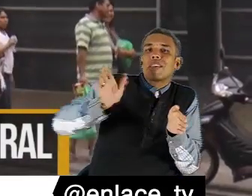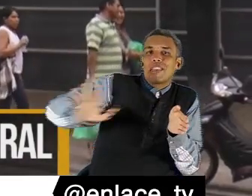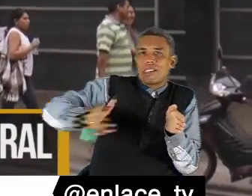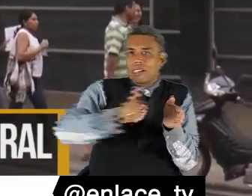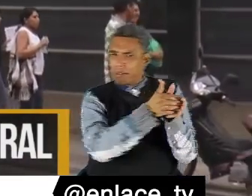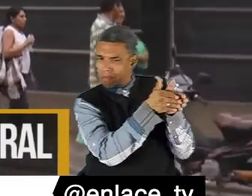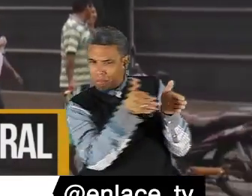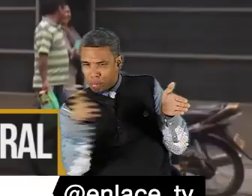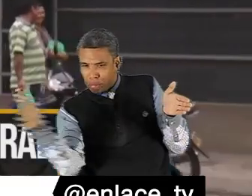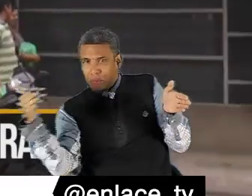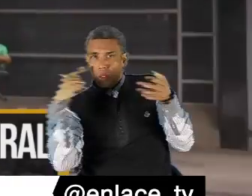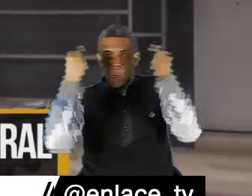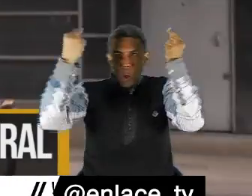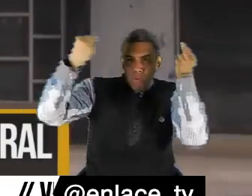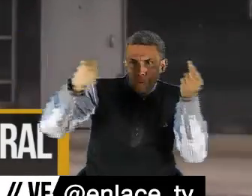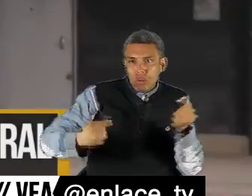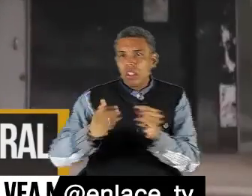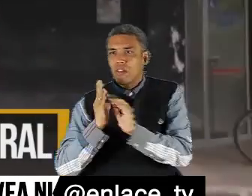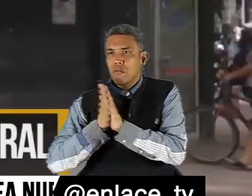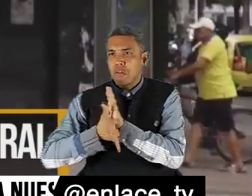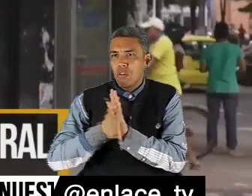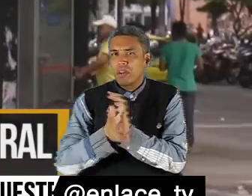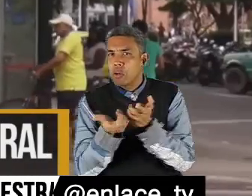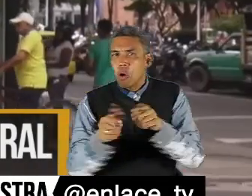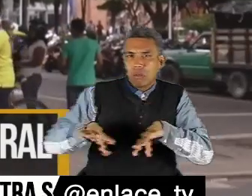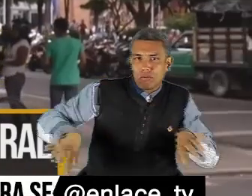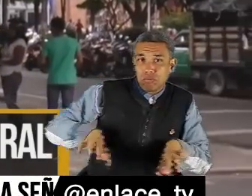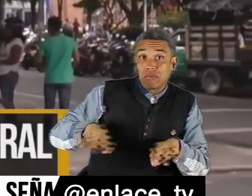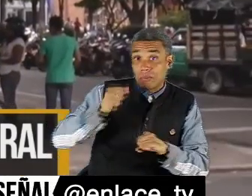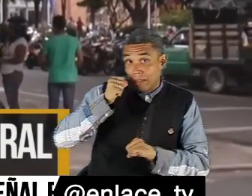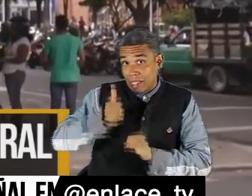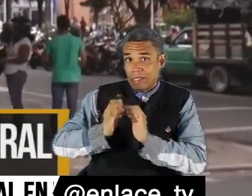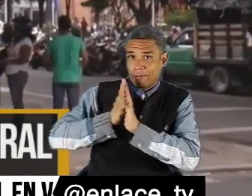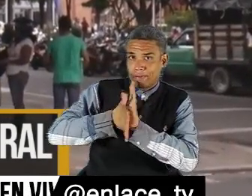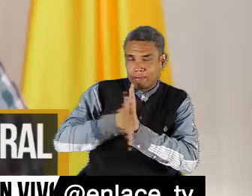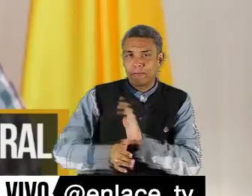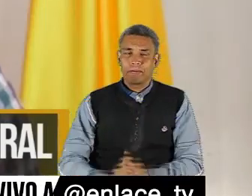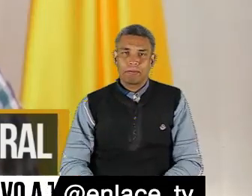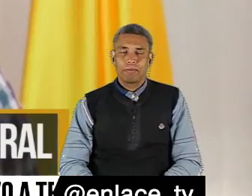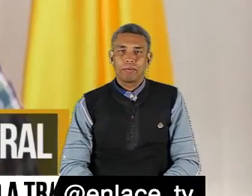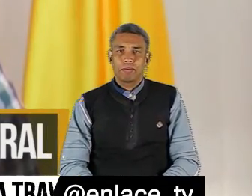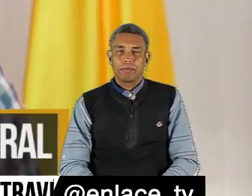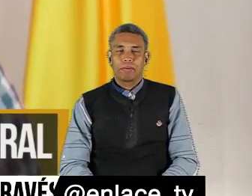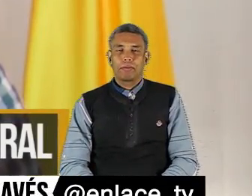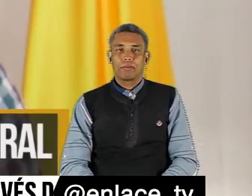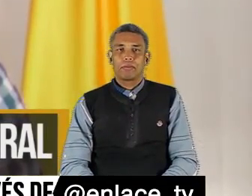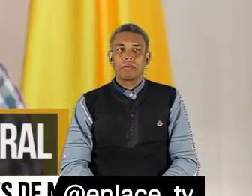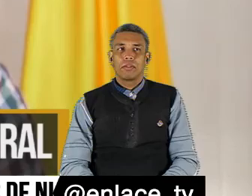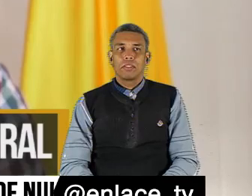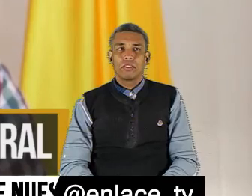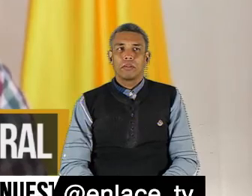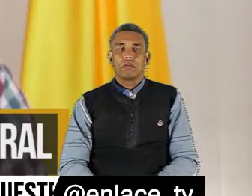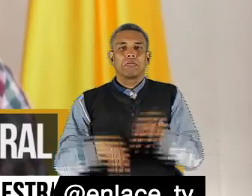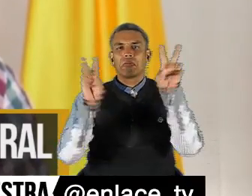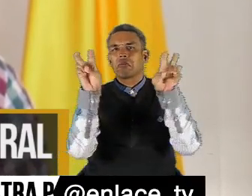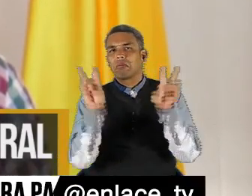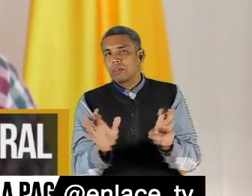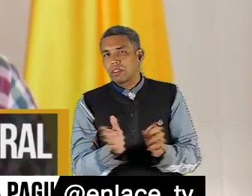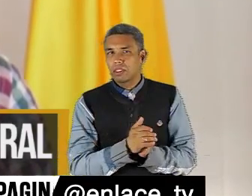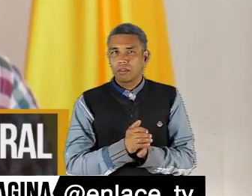del 2015. El Ejecutivo ha anticipado parte del orden del día que se desarrollará en la Asamblea de Cafaba. El orden del día sería verificación de